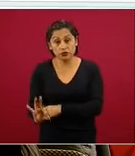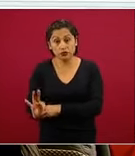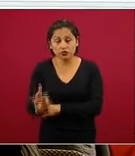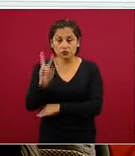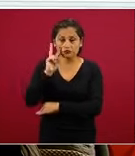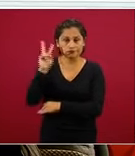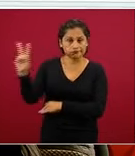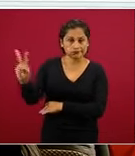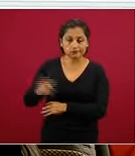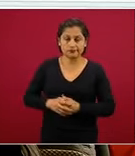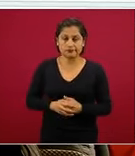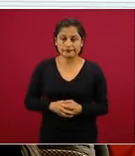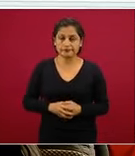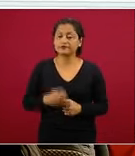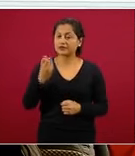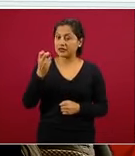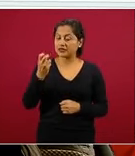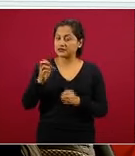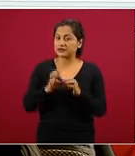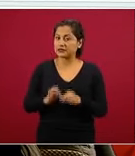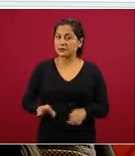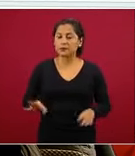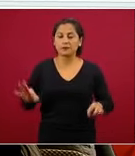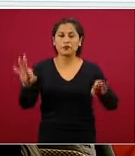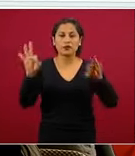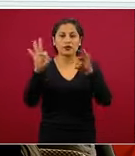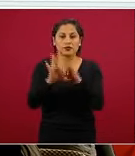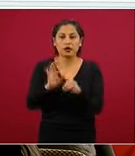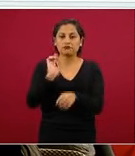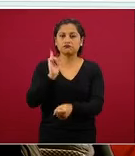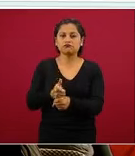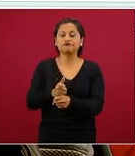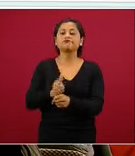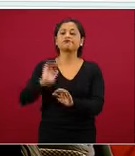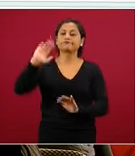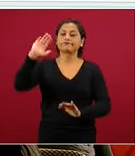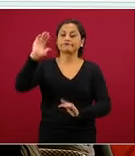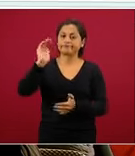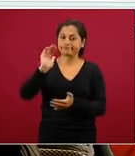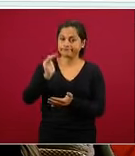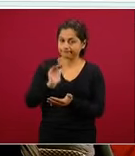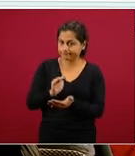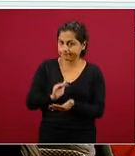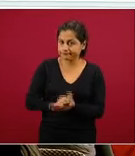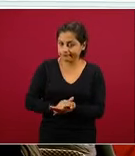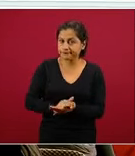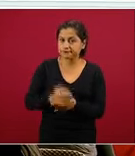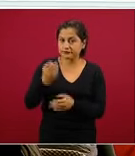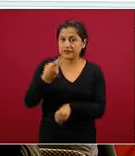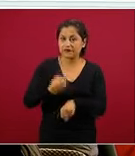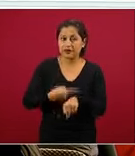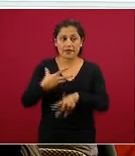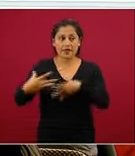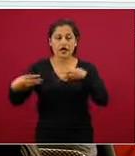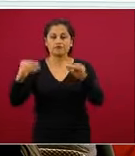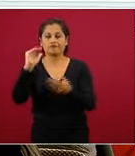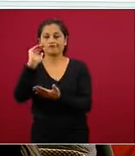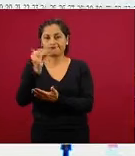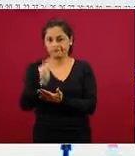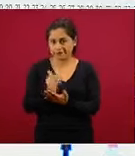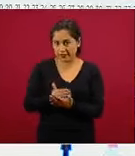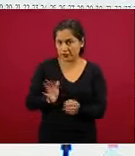número. Y este es un indicador muy importante de reducción de la epidemia en términos de la presentación de